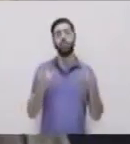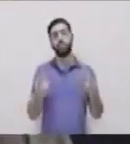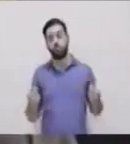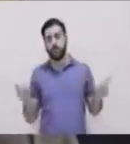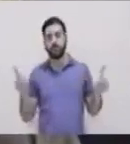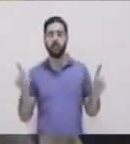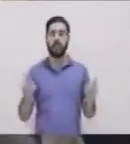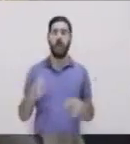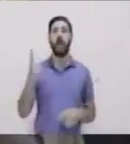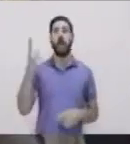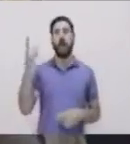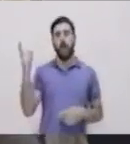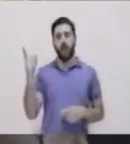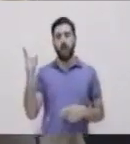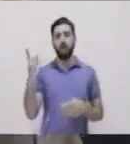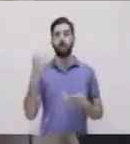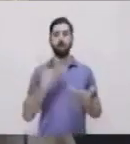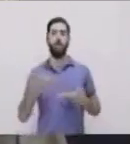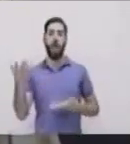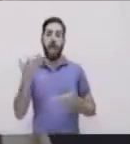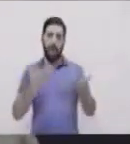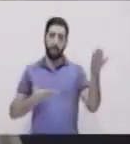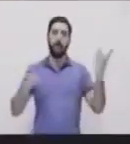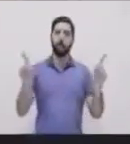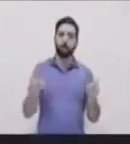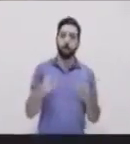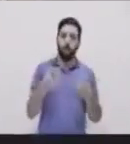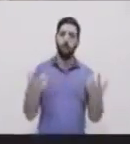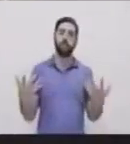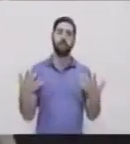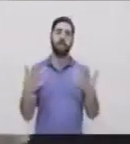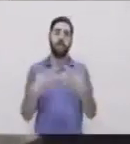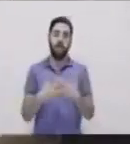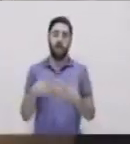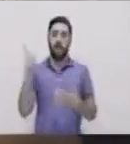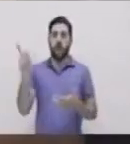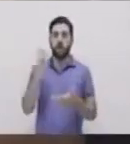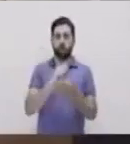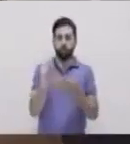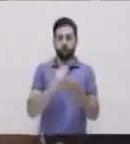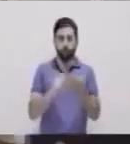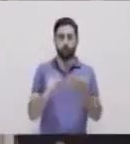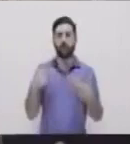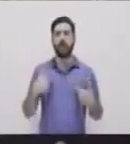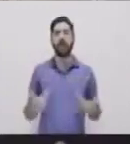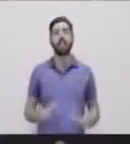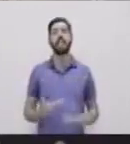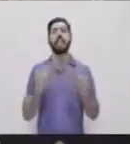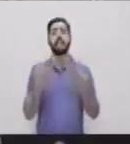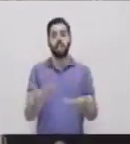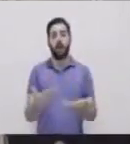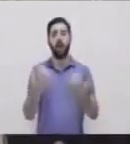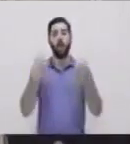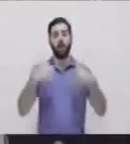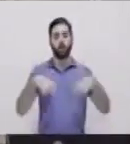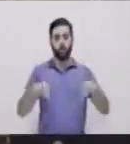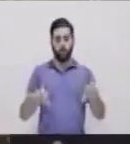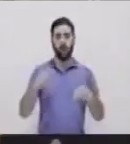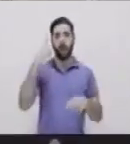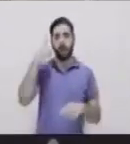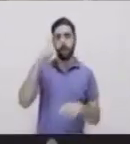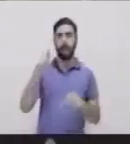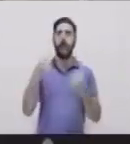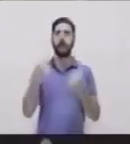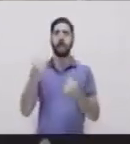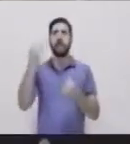un poema que él compuso, en donde nos nos da la oportunidad de desarrollar